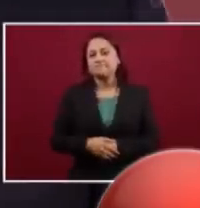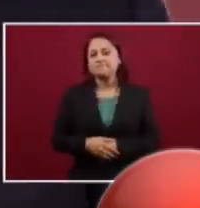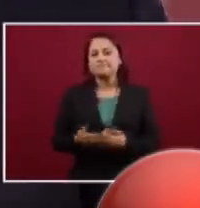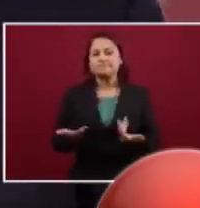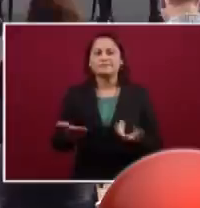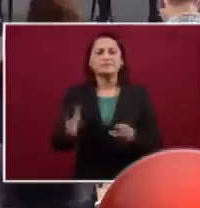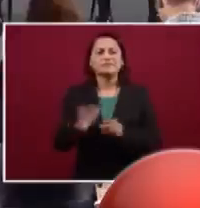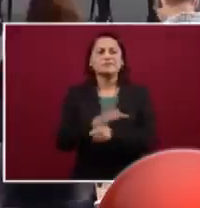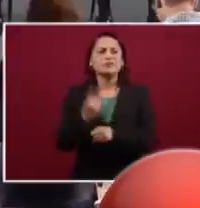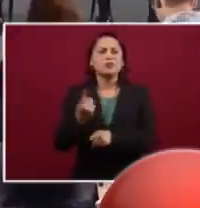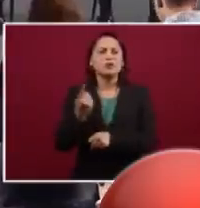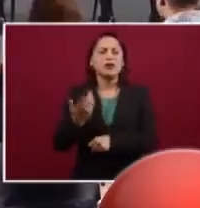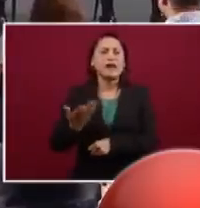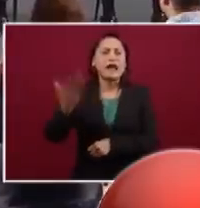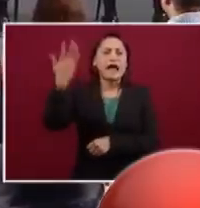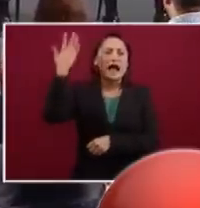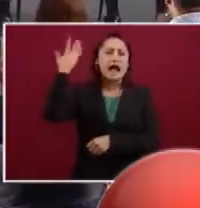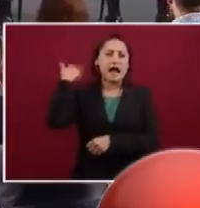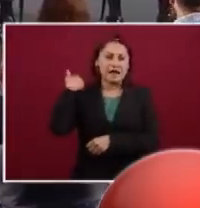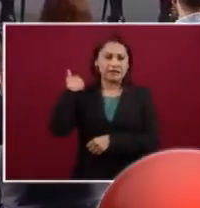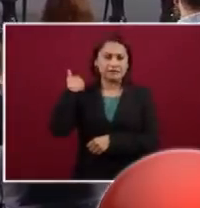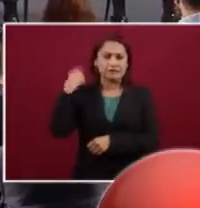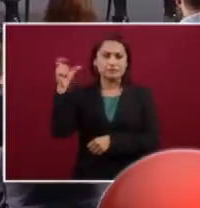antes era el presidente